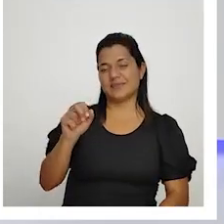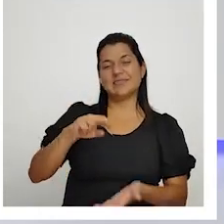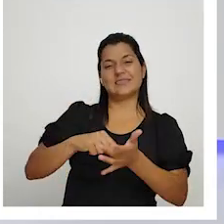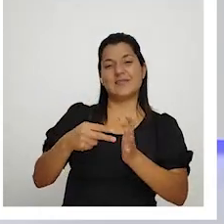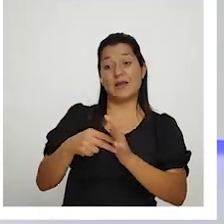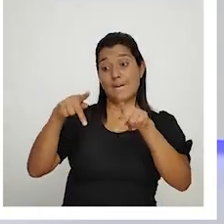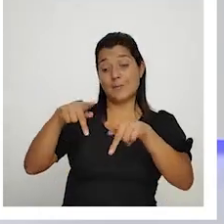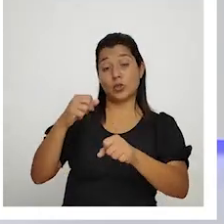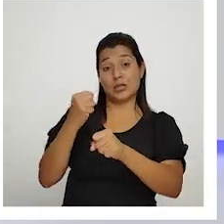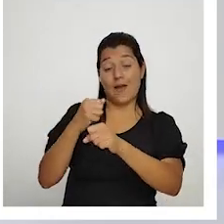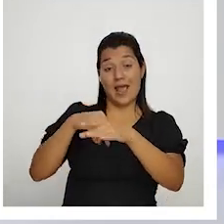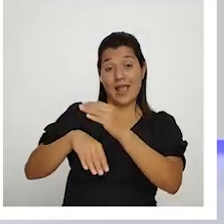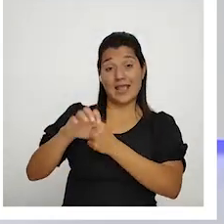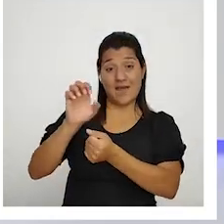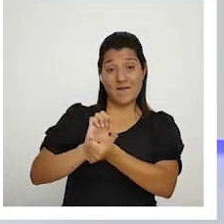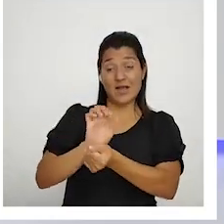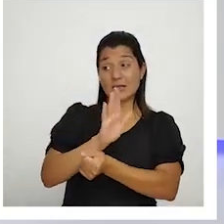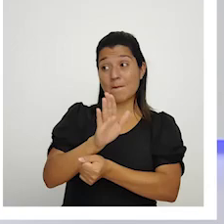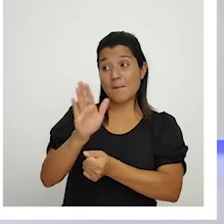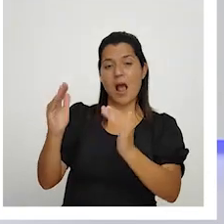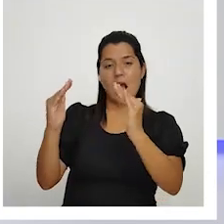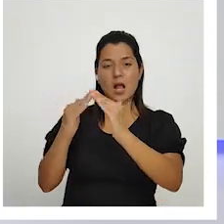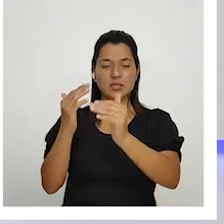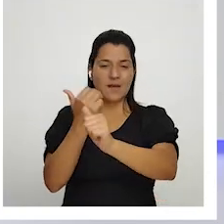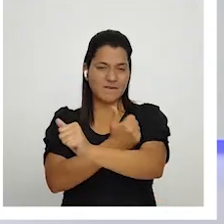vacunar, etc. Y en este curso yo pude